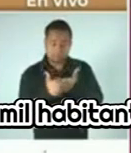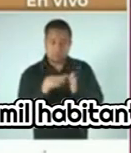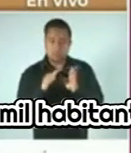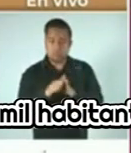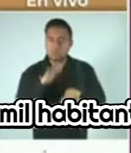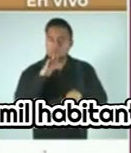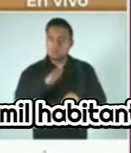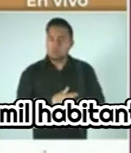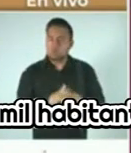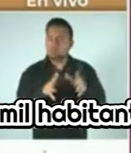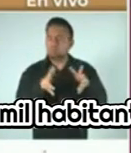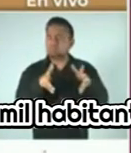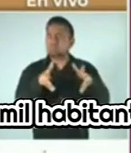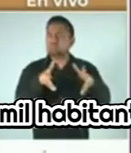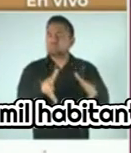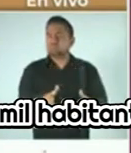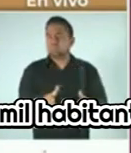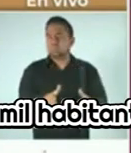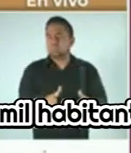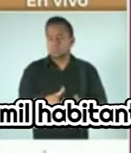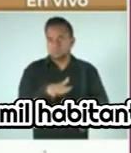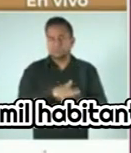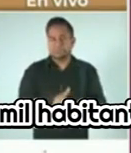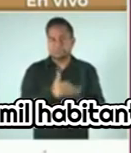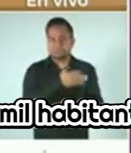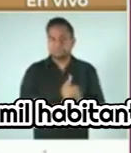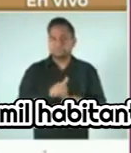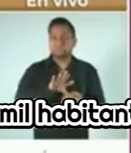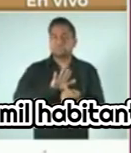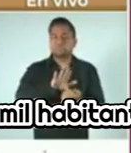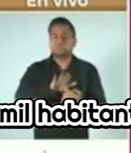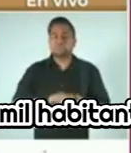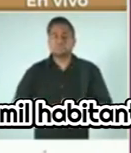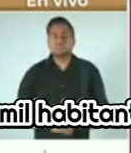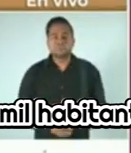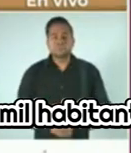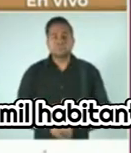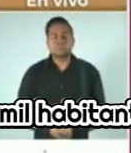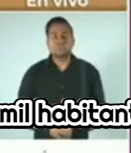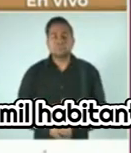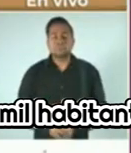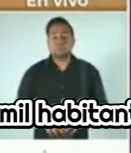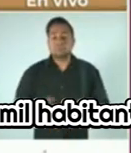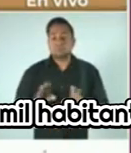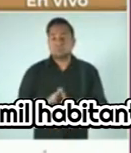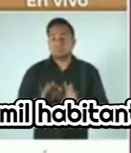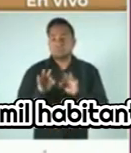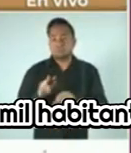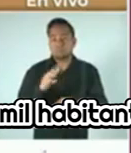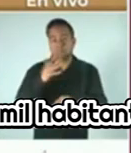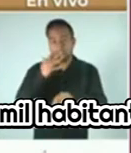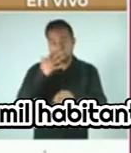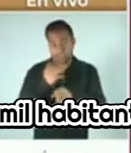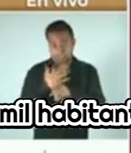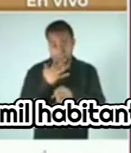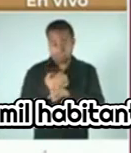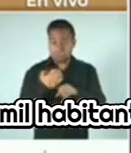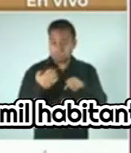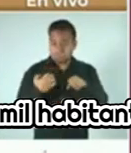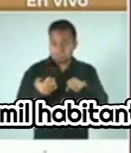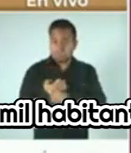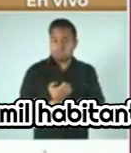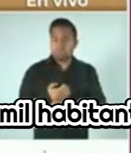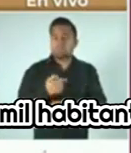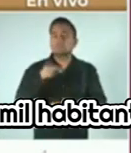mayor, y en un momento más voy a mostrarlo, como el quinto estado por cada 100,000 habitantes más